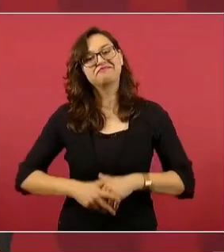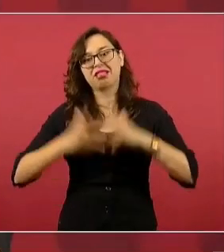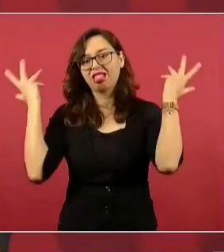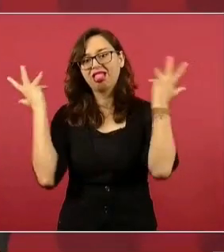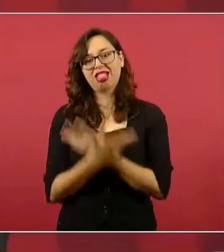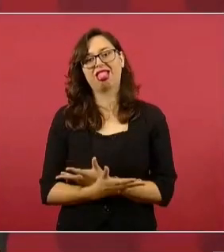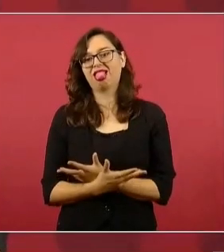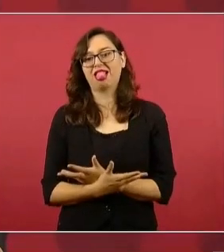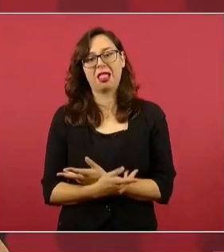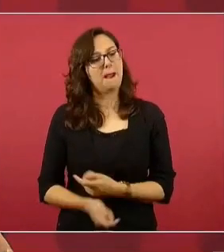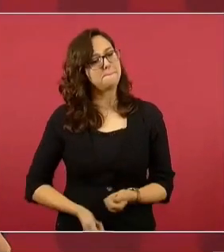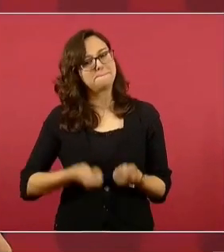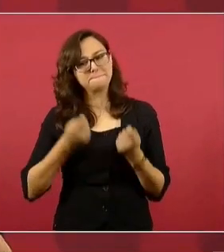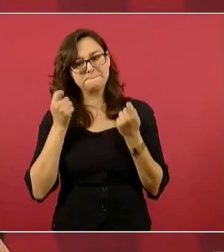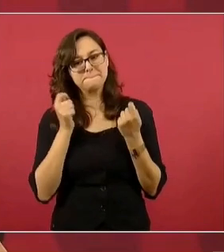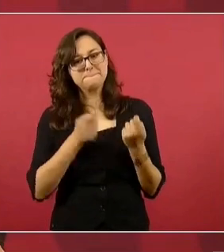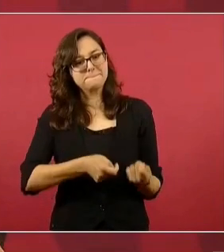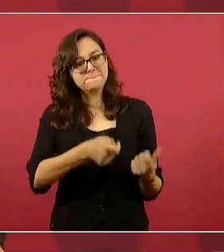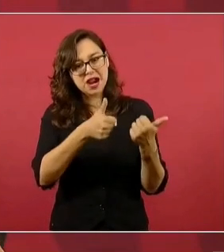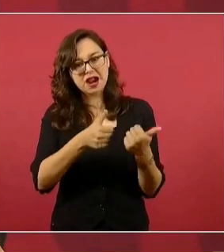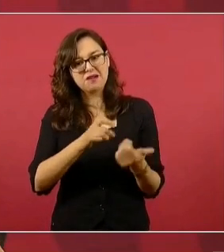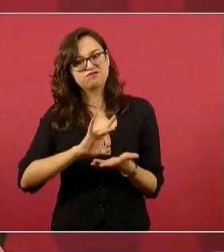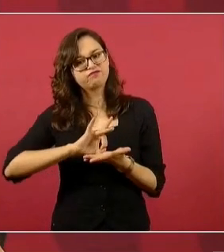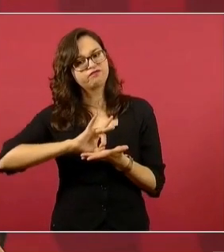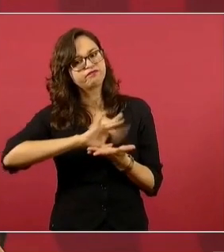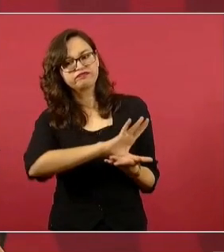Ganó el movimiento